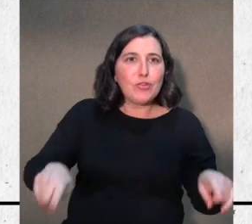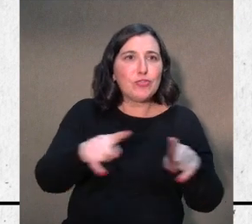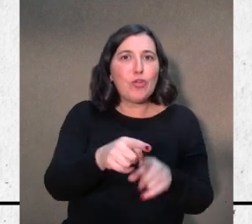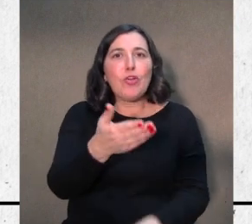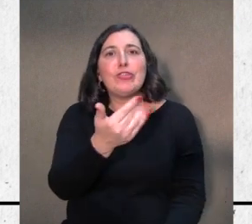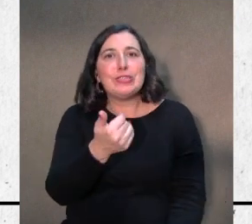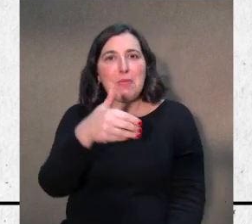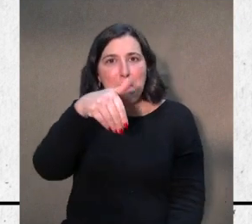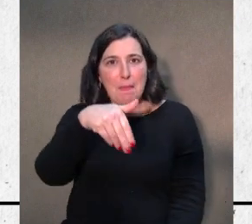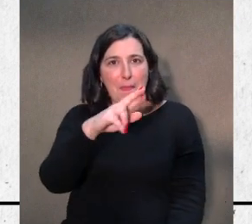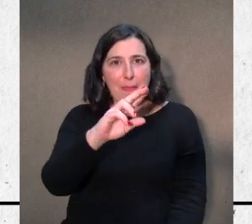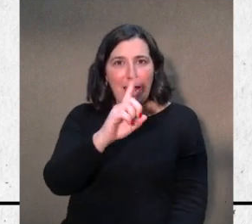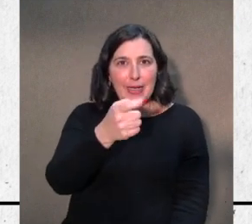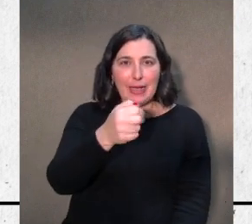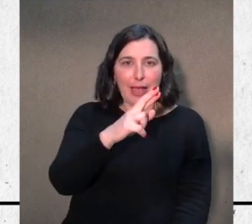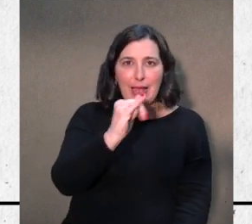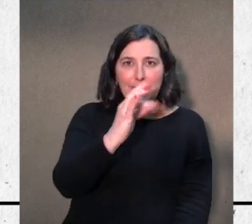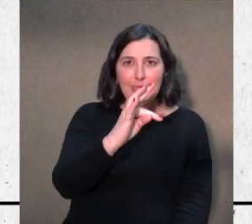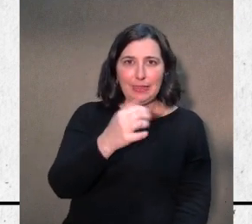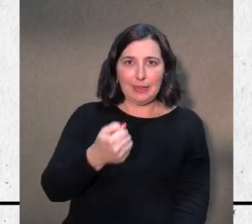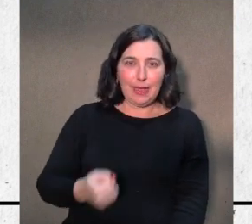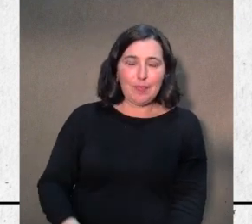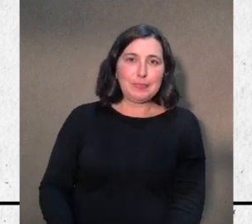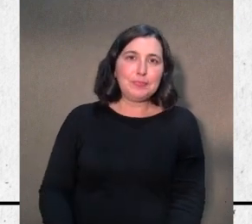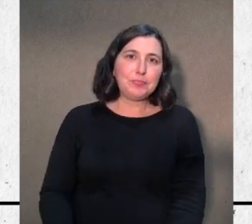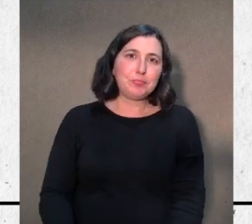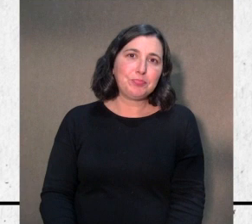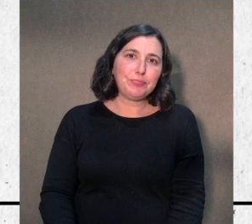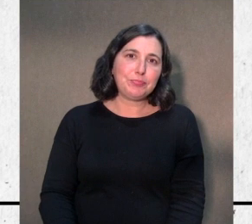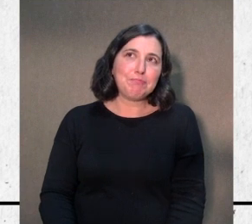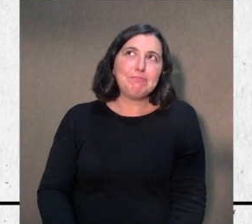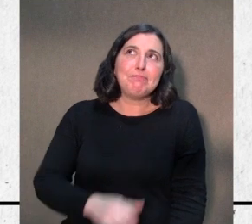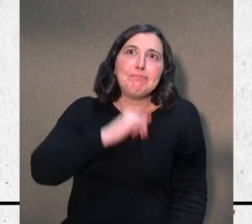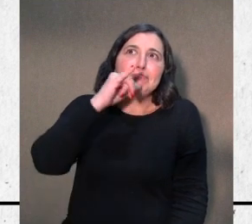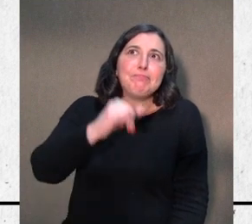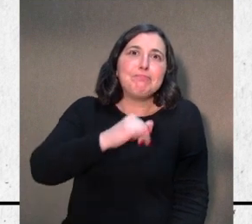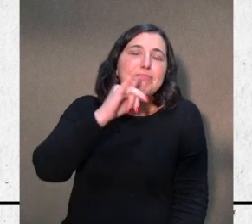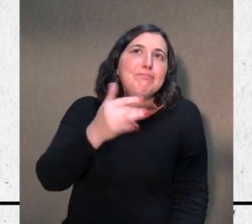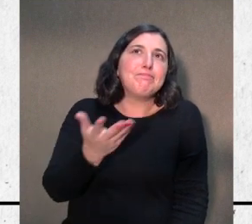Bueno, anécdotas así de la infancia tengo unas cuantas. O sea, mi padre tenía...